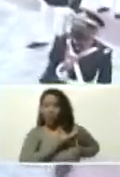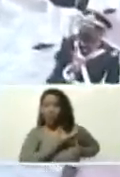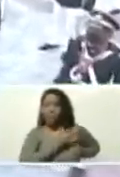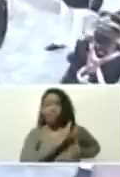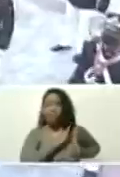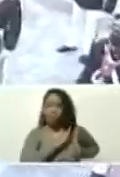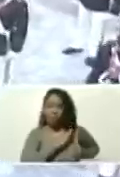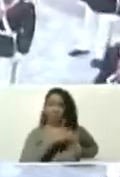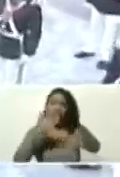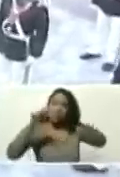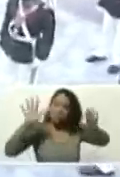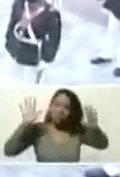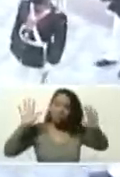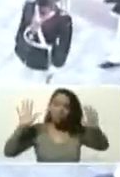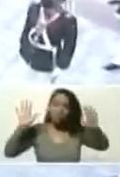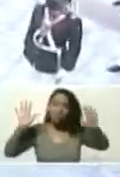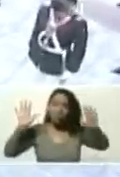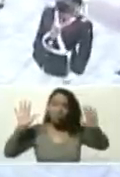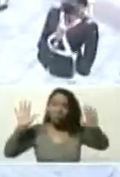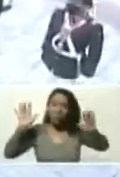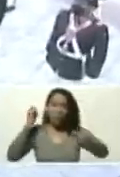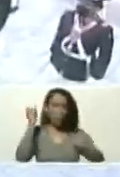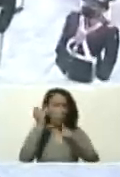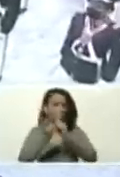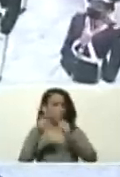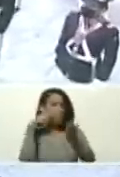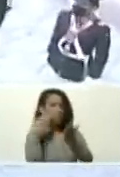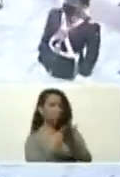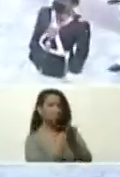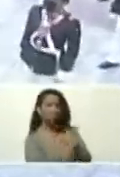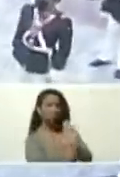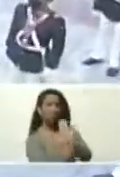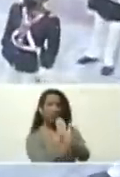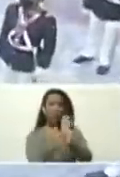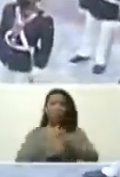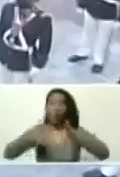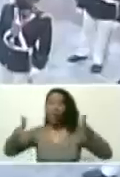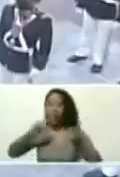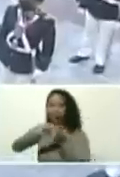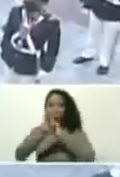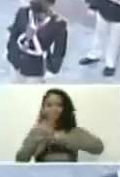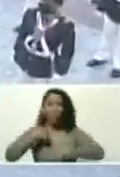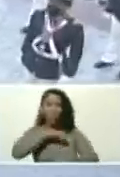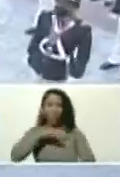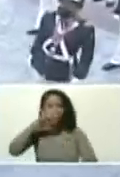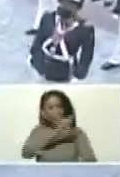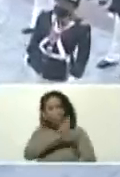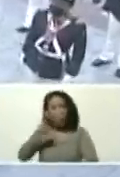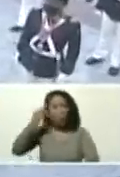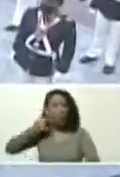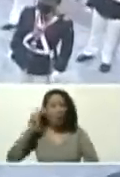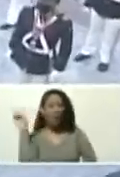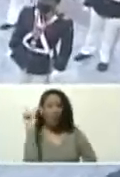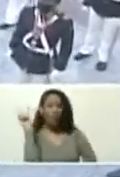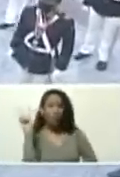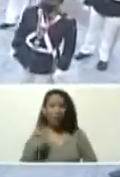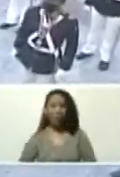Pertenecemos quizás a los últimos testigos de los grandes cambios de nuestra República Bolivariana de